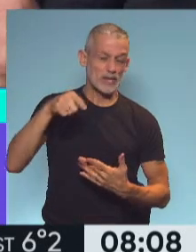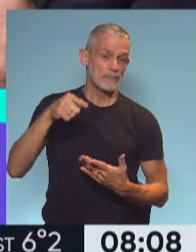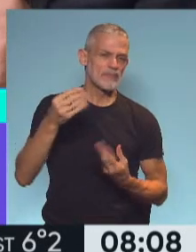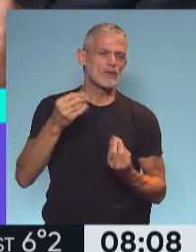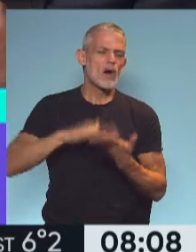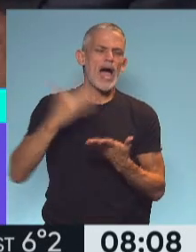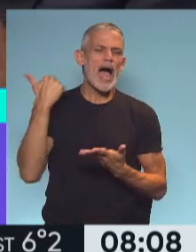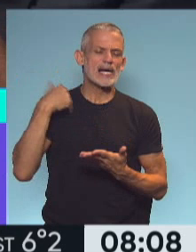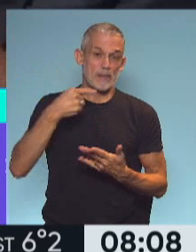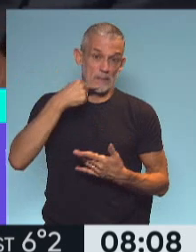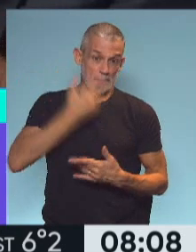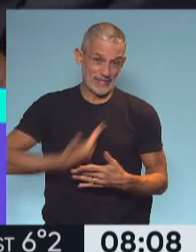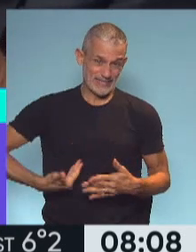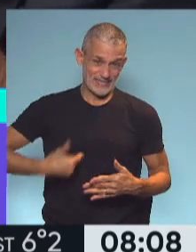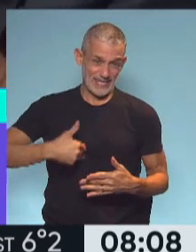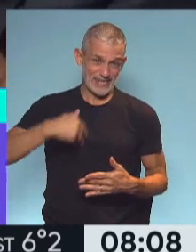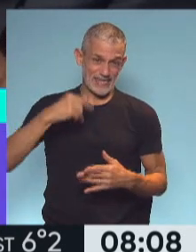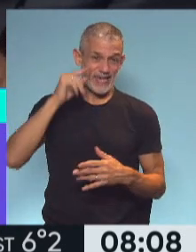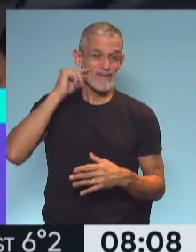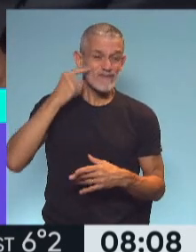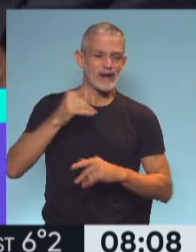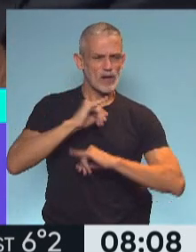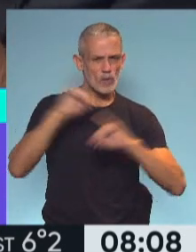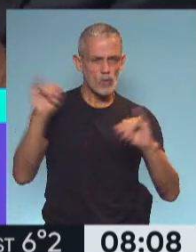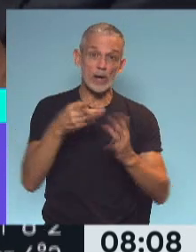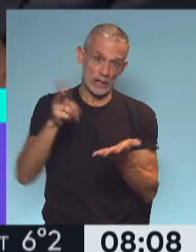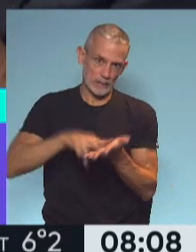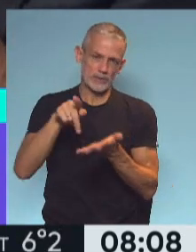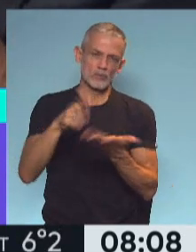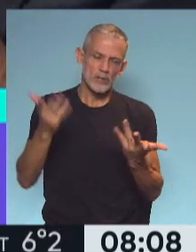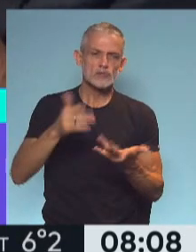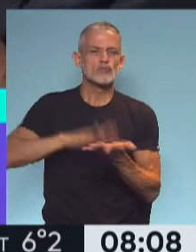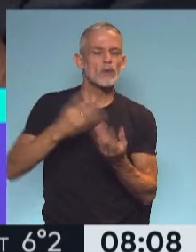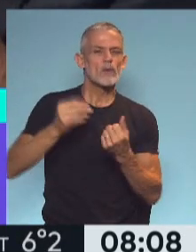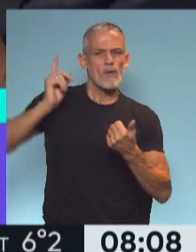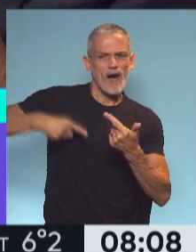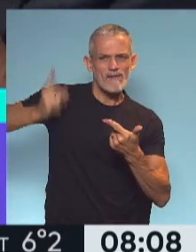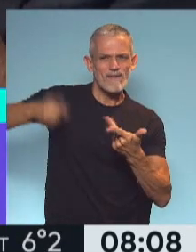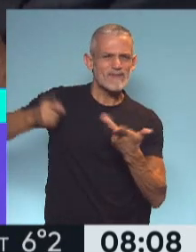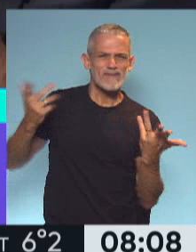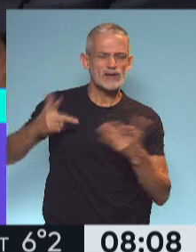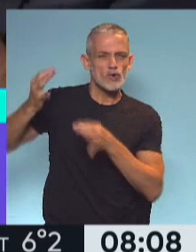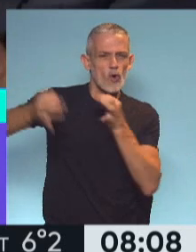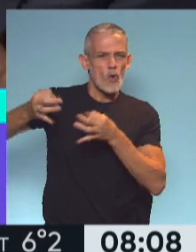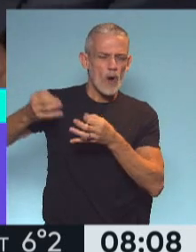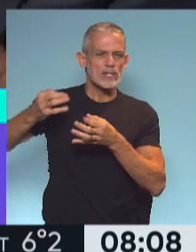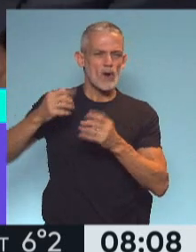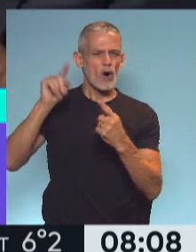que hizo ayer el presidente Alberto Fernández y esta que reitera usted respecto de la utilización de los fallos con objetivo